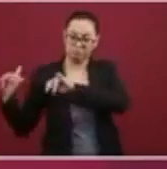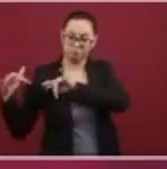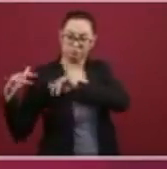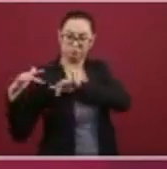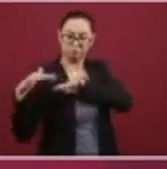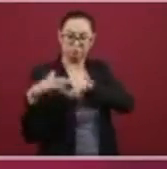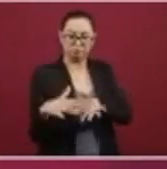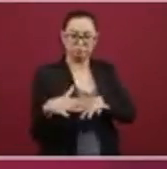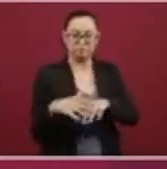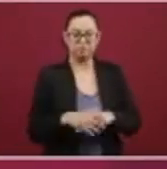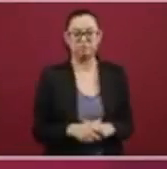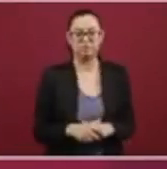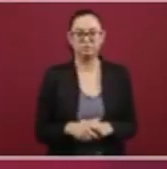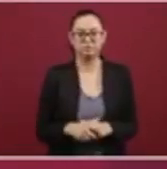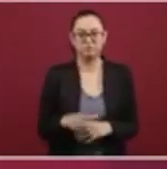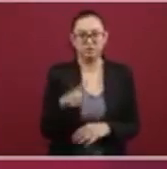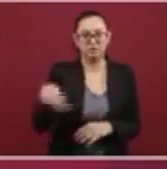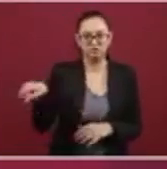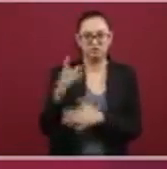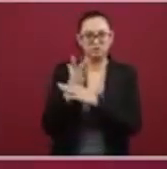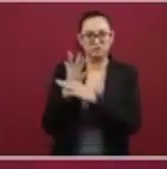decían: nosotros tenemos una enfermedad